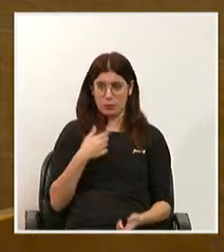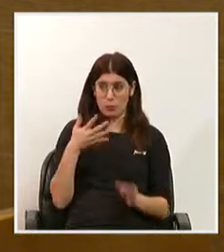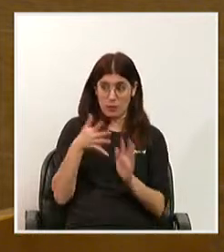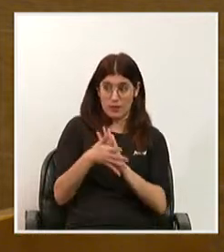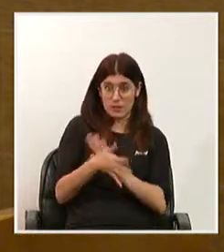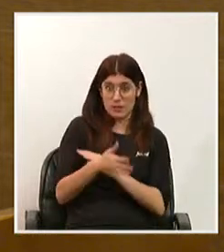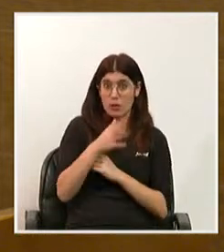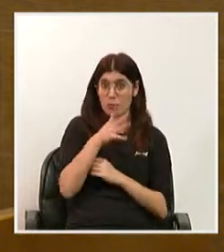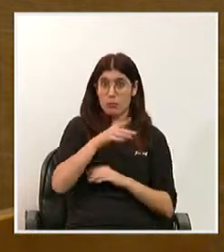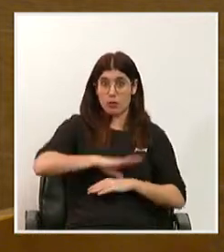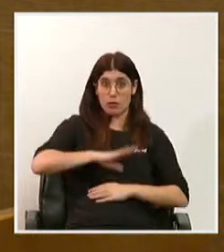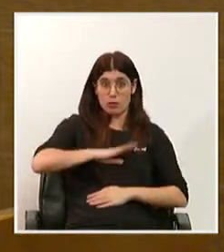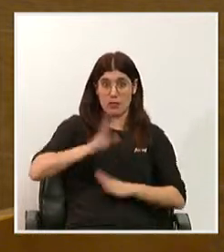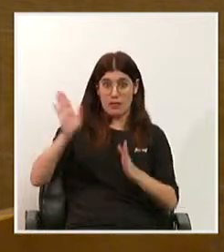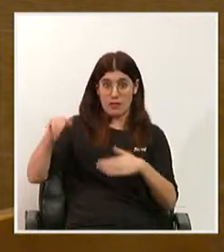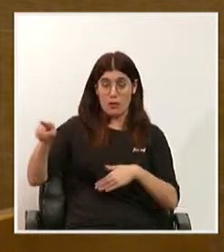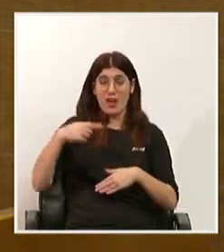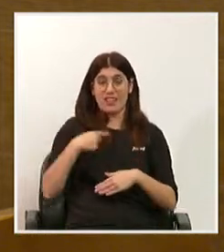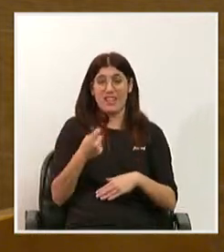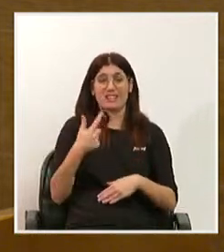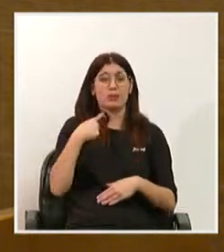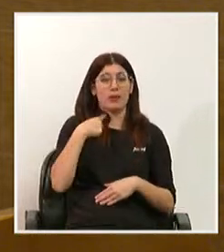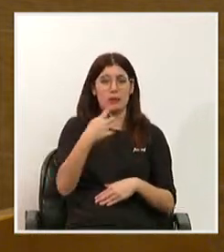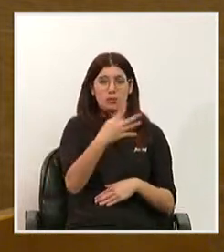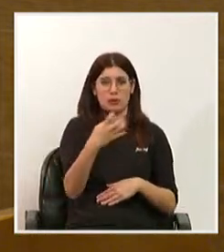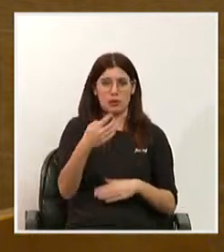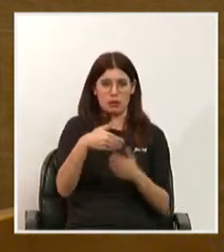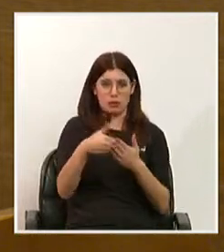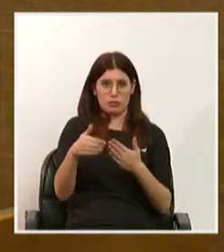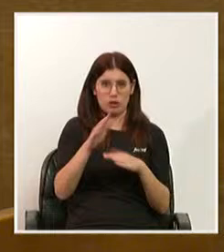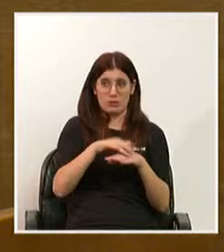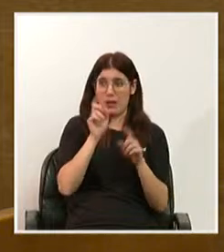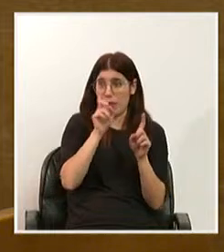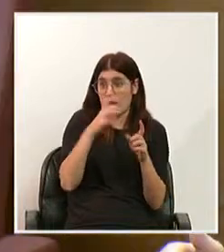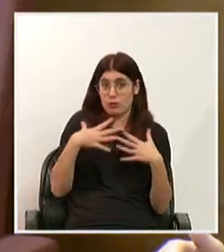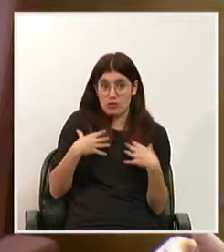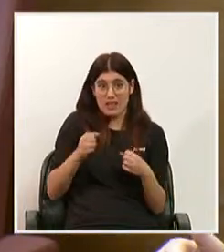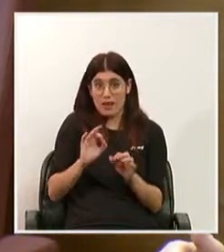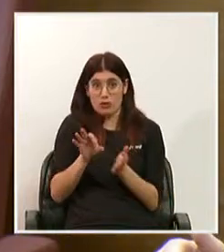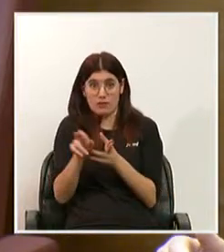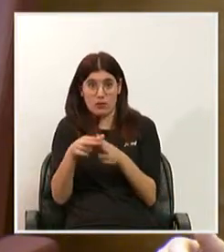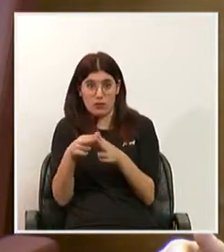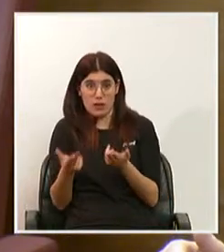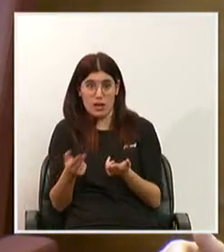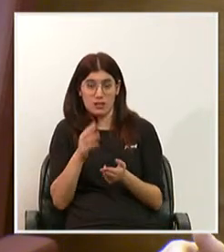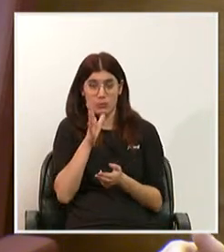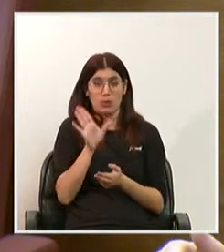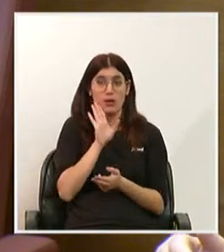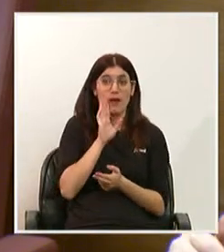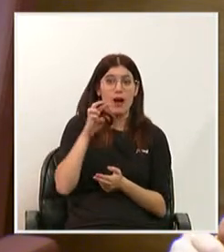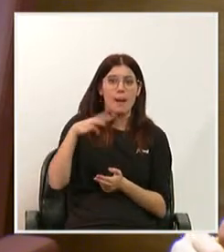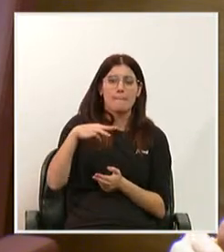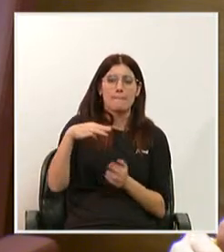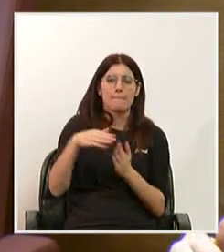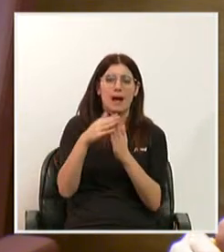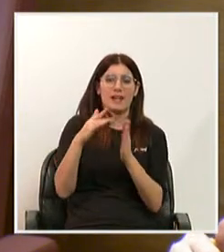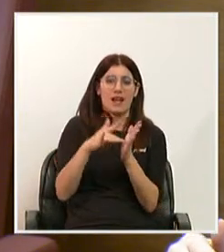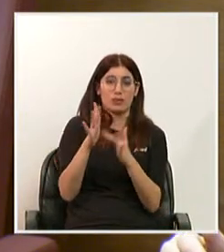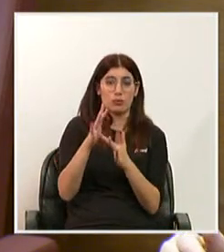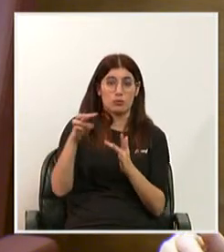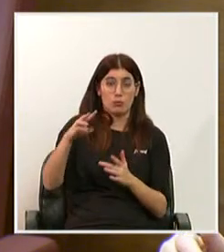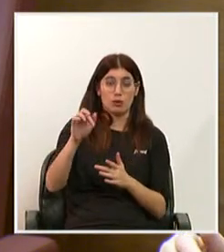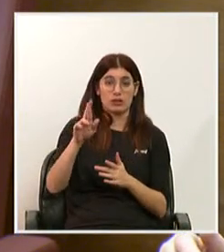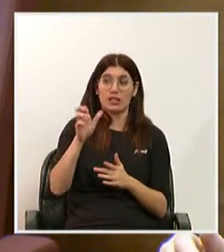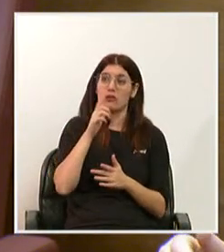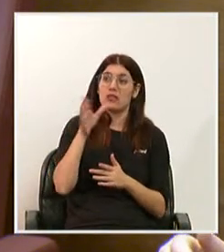su incompetencia casi pierden 400 millones para educación sanidad o servicios sociales porque como dice María Jesús Mon entero Igual para ustedes